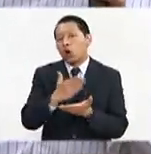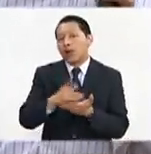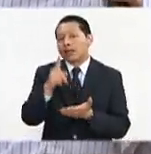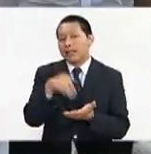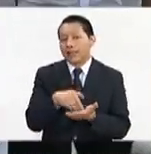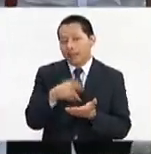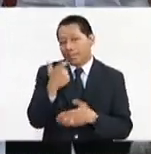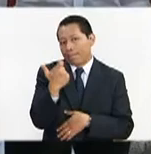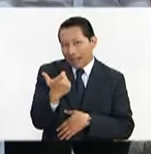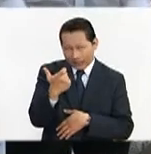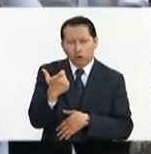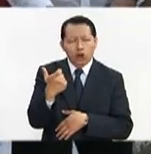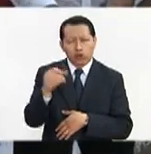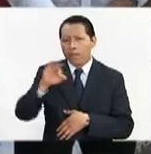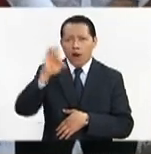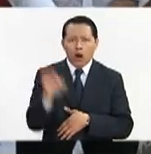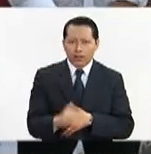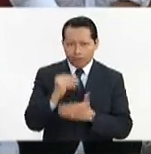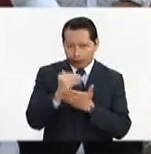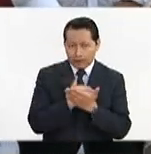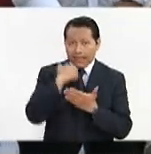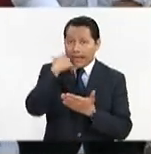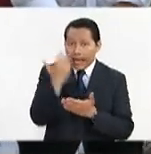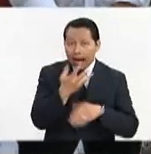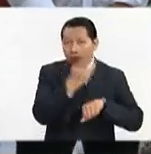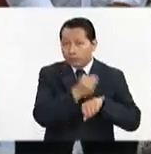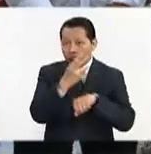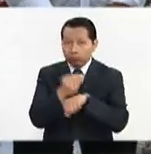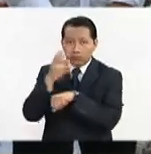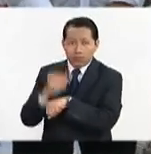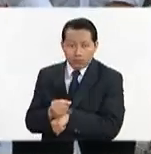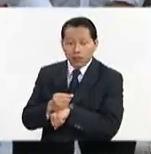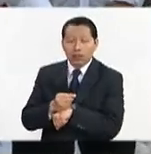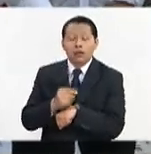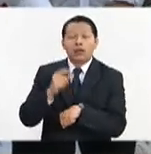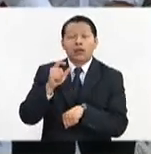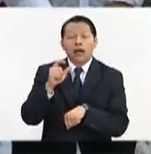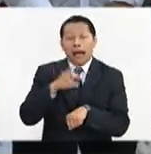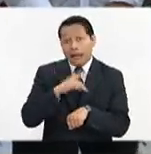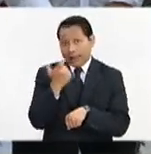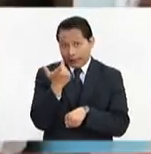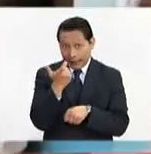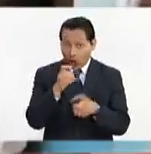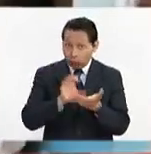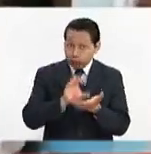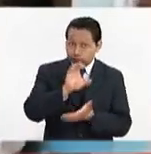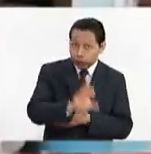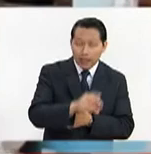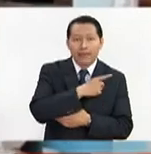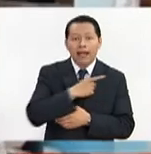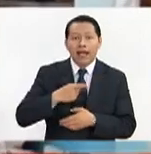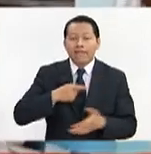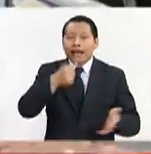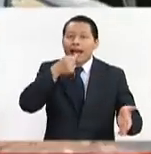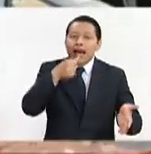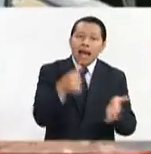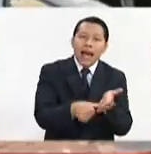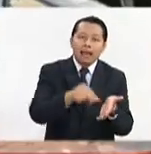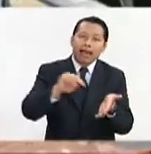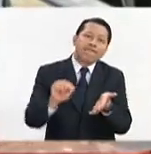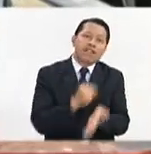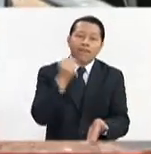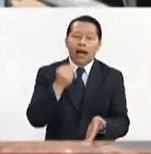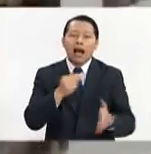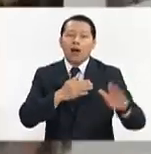100,000 pesos a tasas bajas a quien desee hacer reparaciones. Para quienes reciban apoyo económico, tendrán que firmar una carta donde